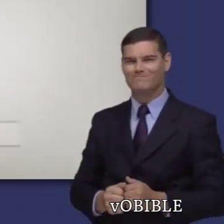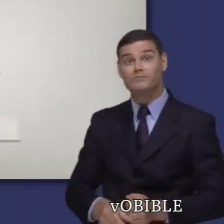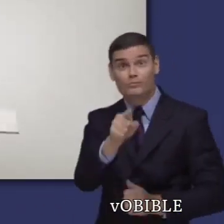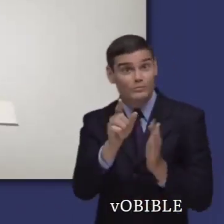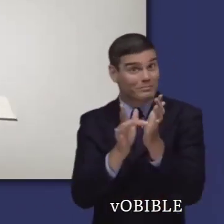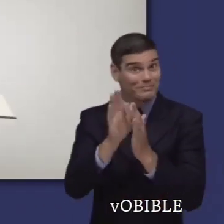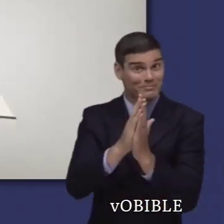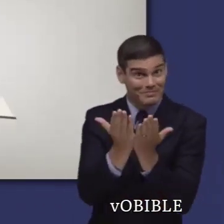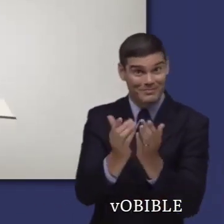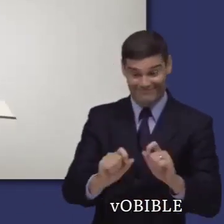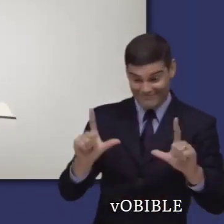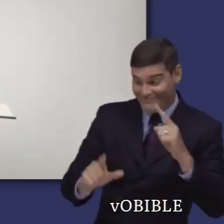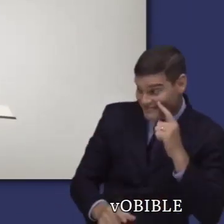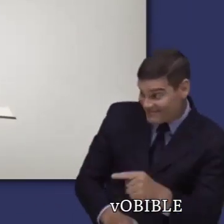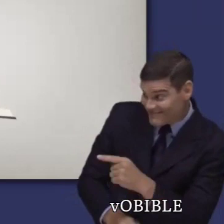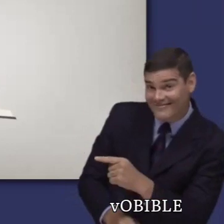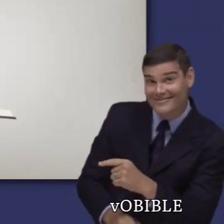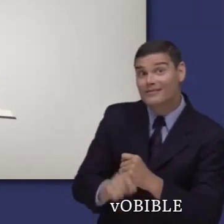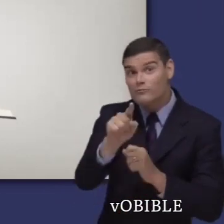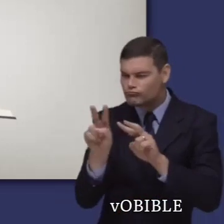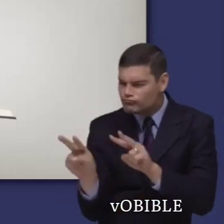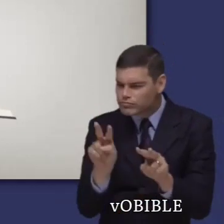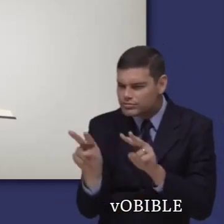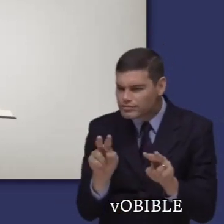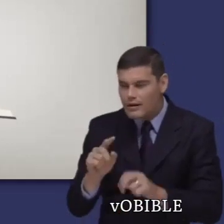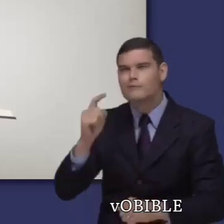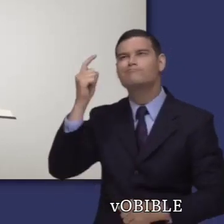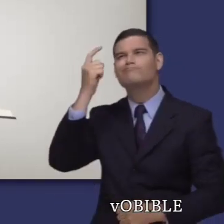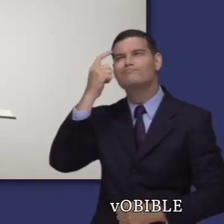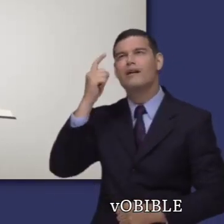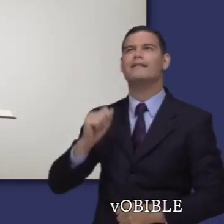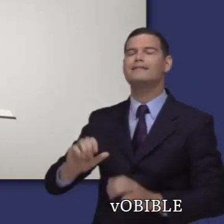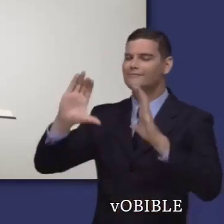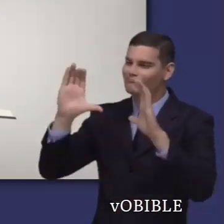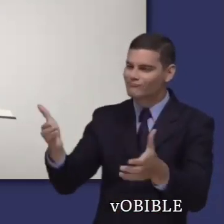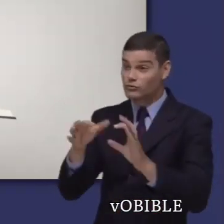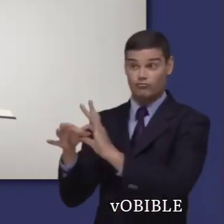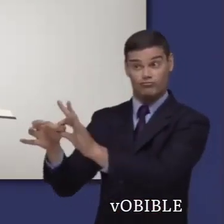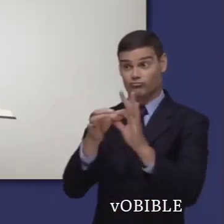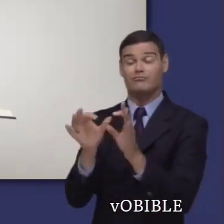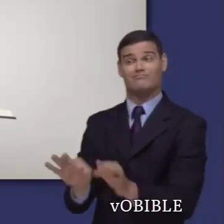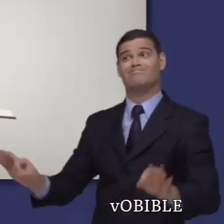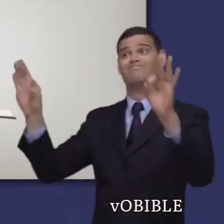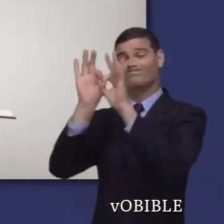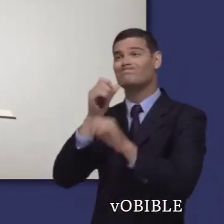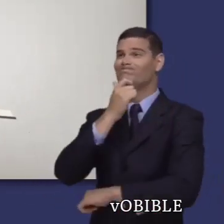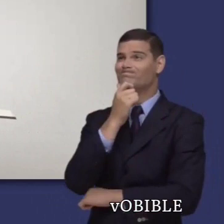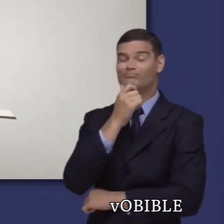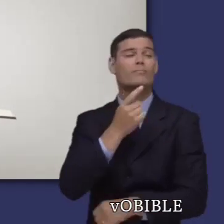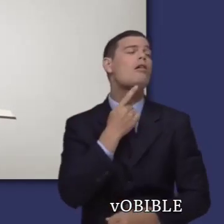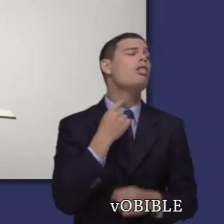Cuando lea primera a los Corintios, fíjese en que los cristianos verdaderos deben estar unidos, en que la congregación